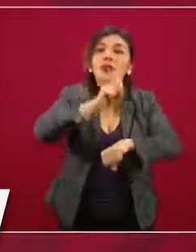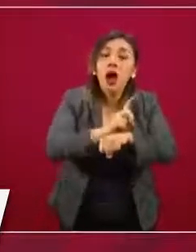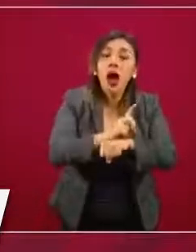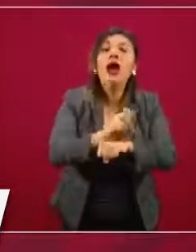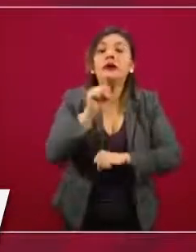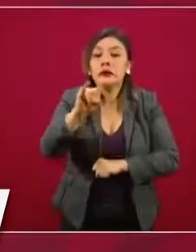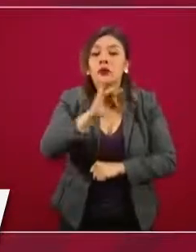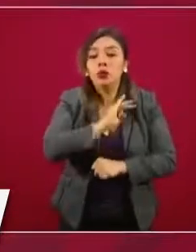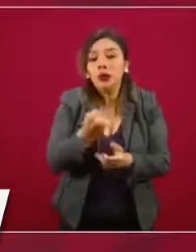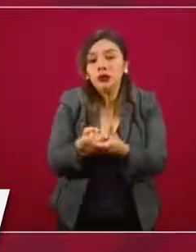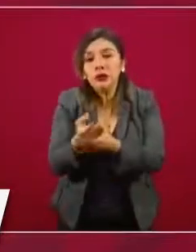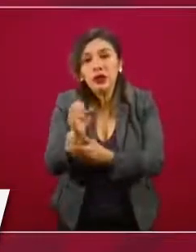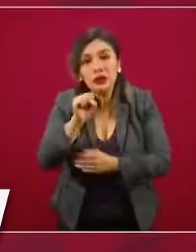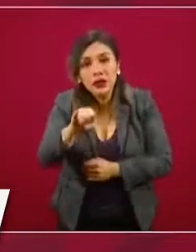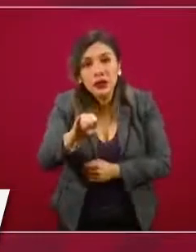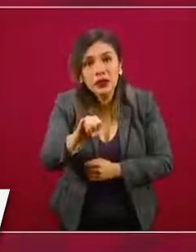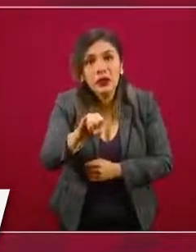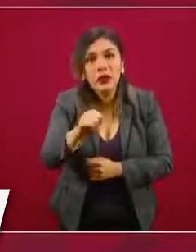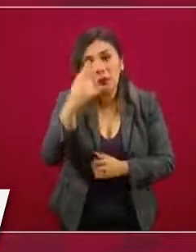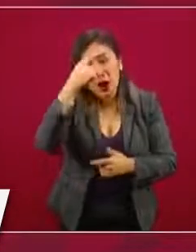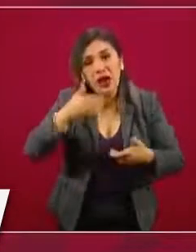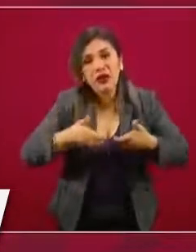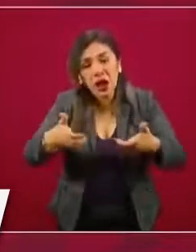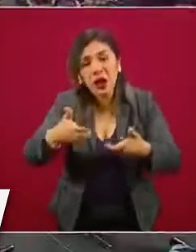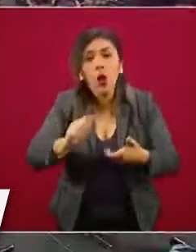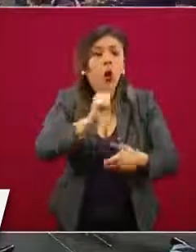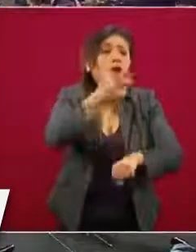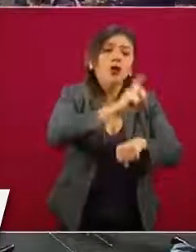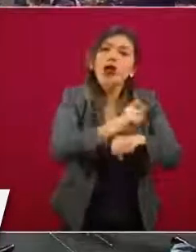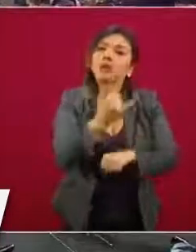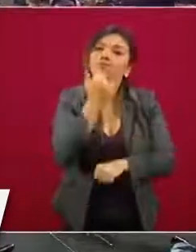salir a la calle, otros no.